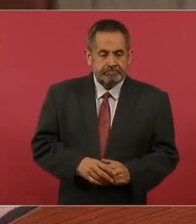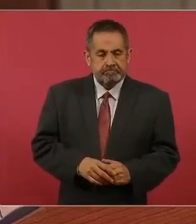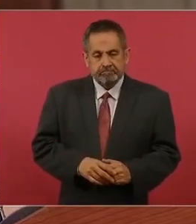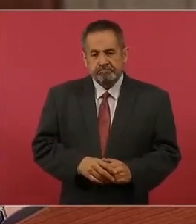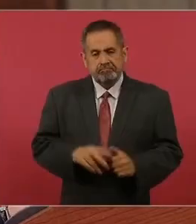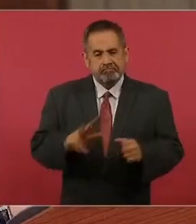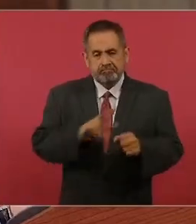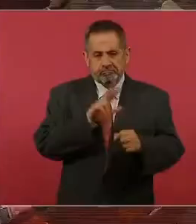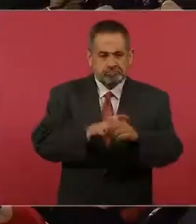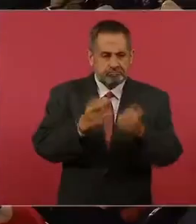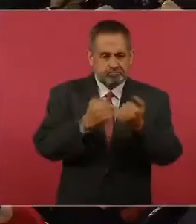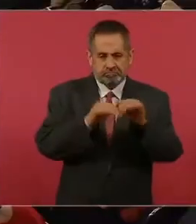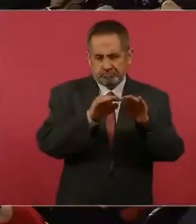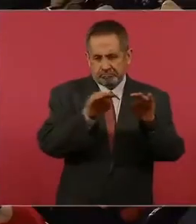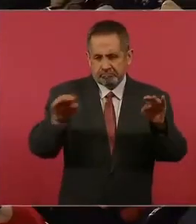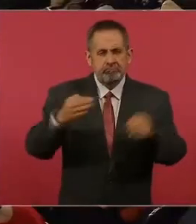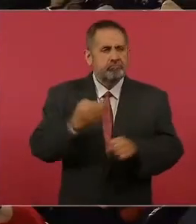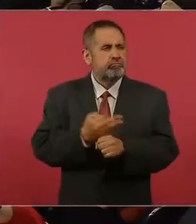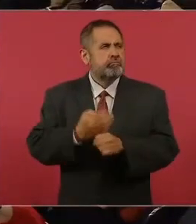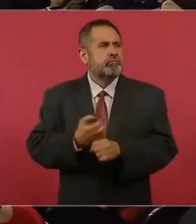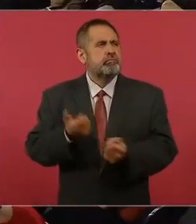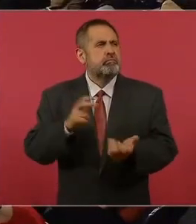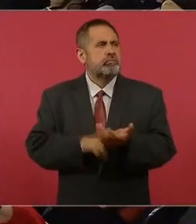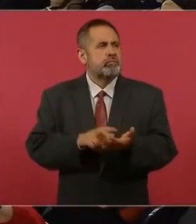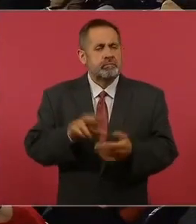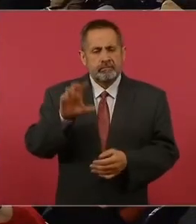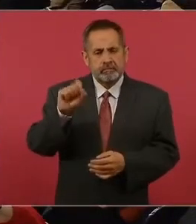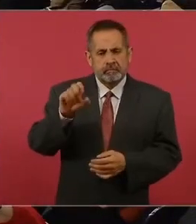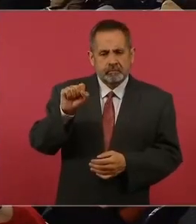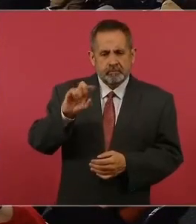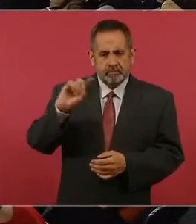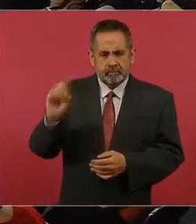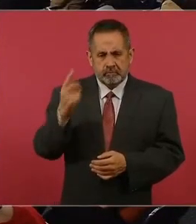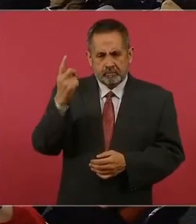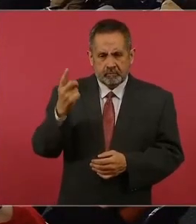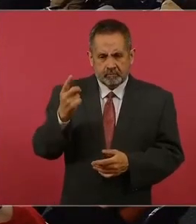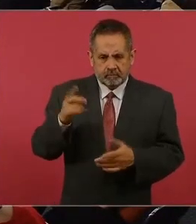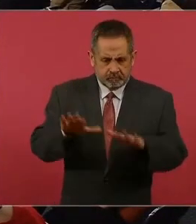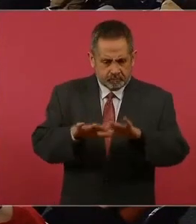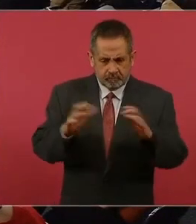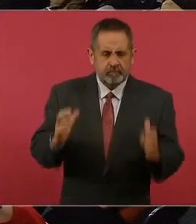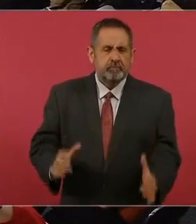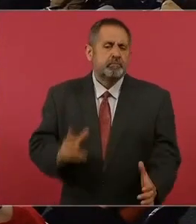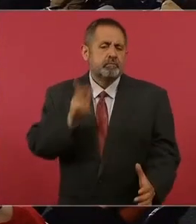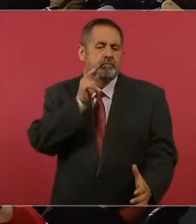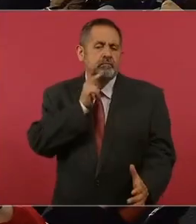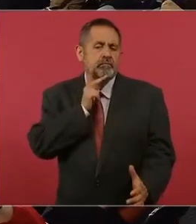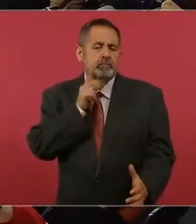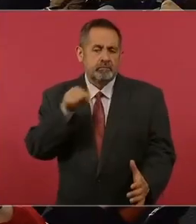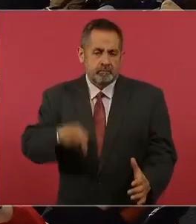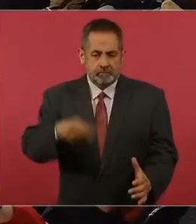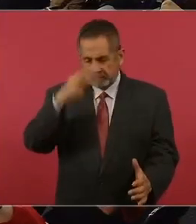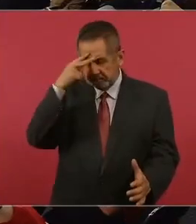estable, ahora está en $60 barril la mezcla.